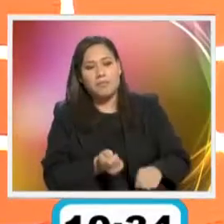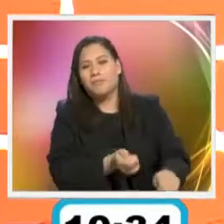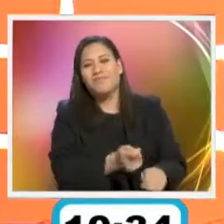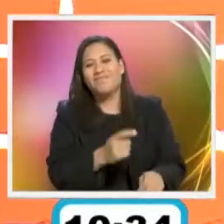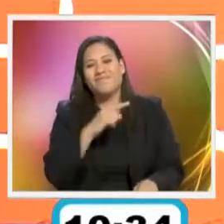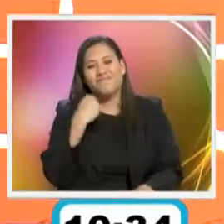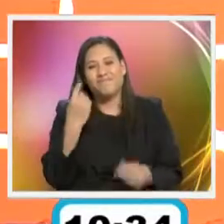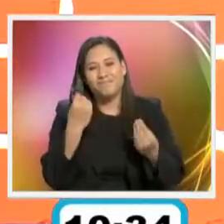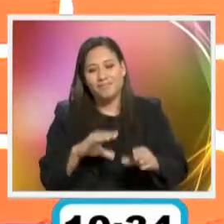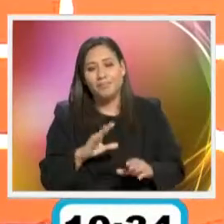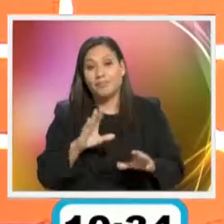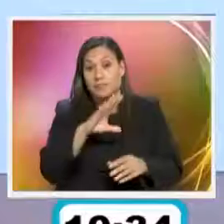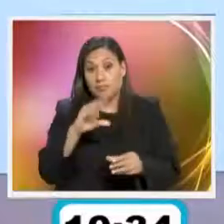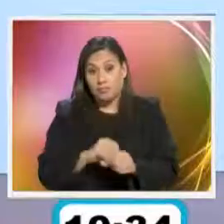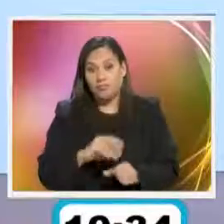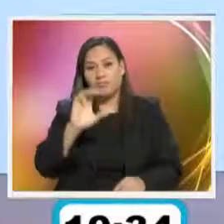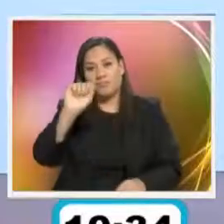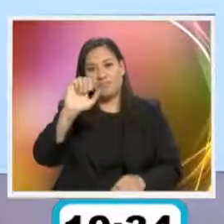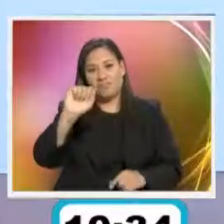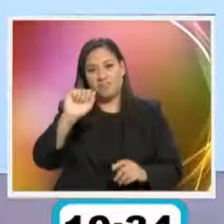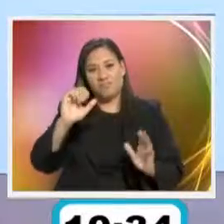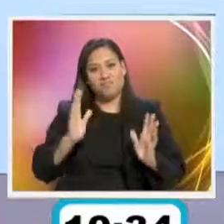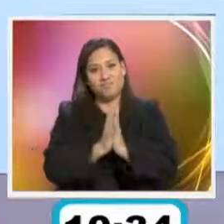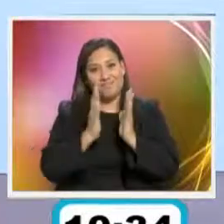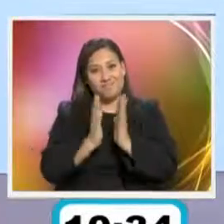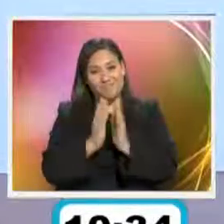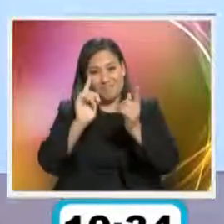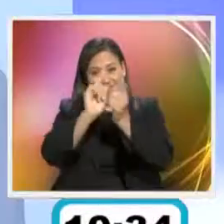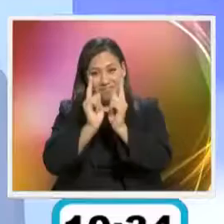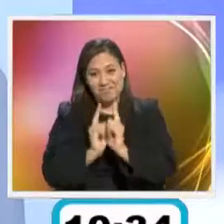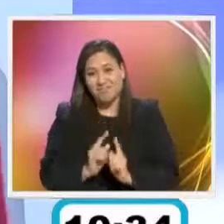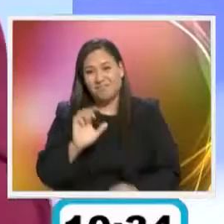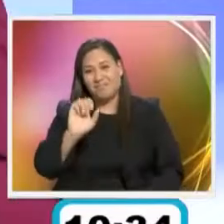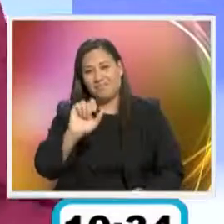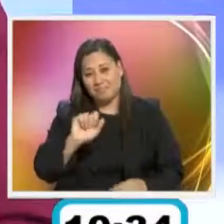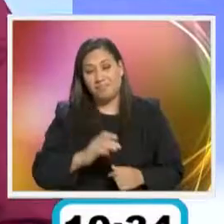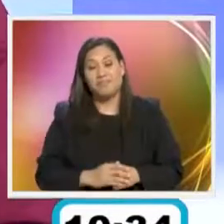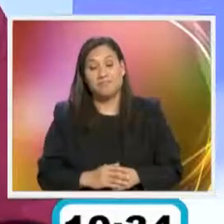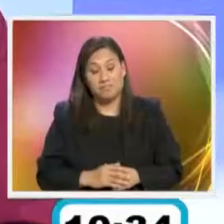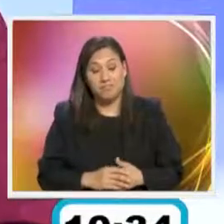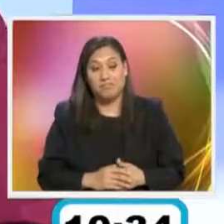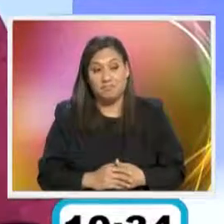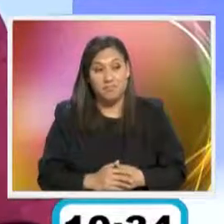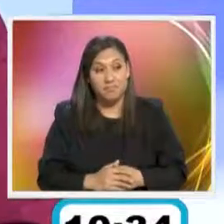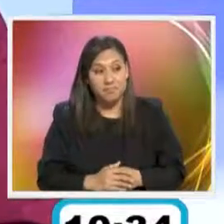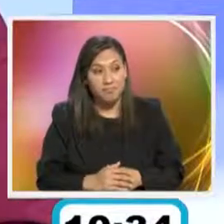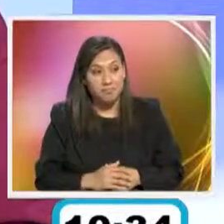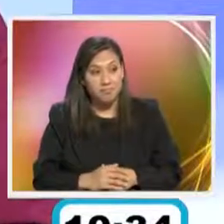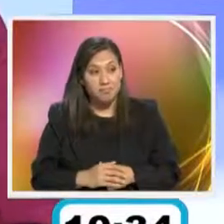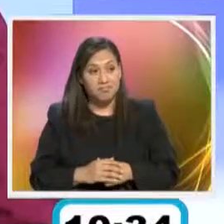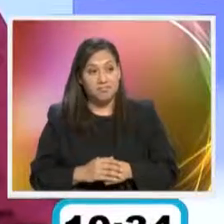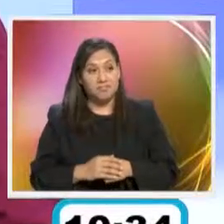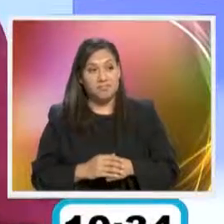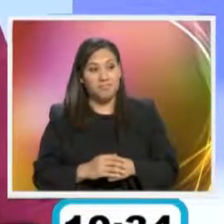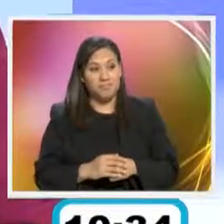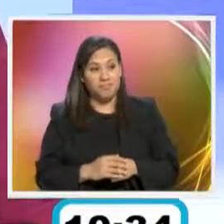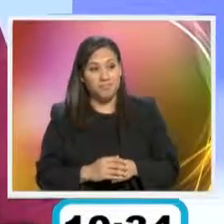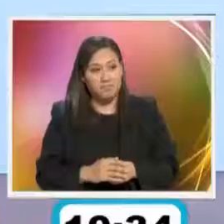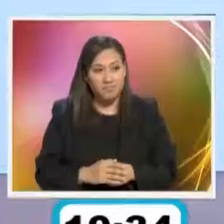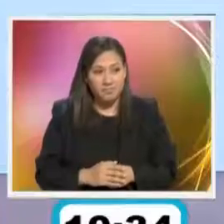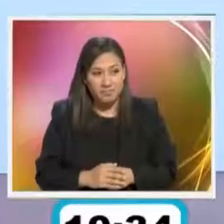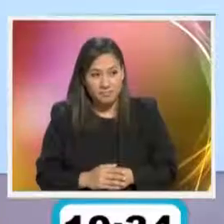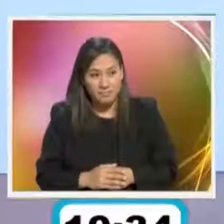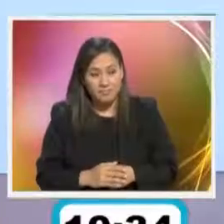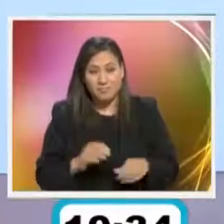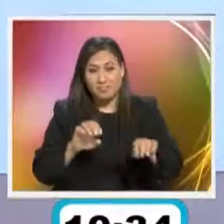también 60 competidores. Es un equipo, bueno, grande, ¿no? De atletas los que van a estar participando dentro de